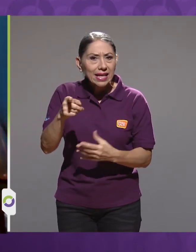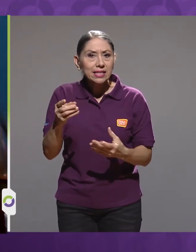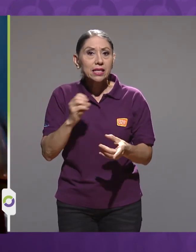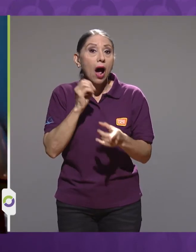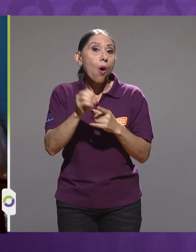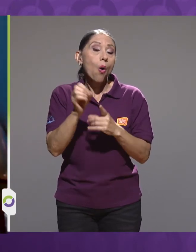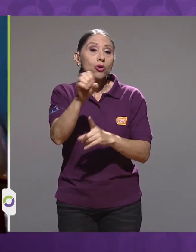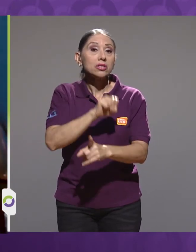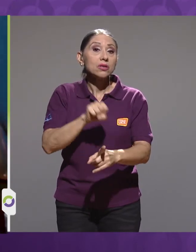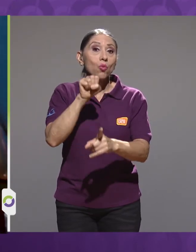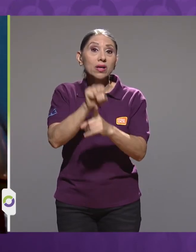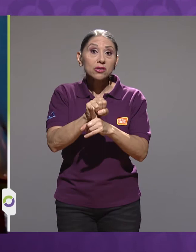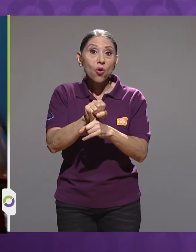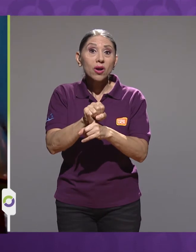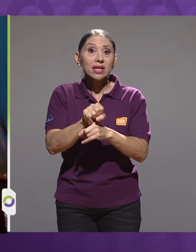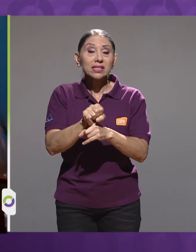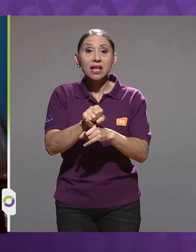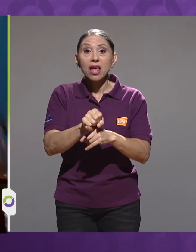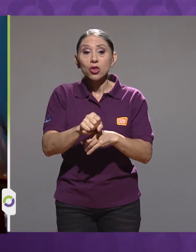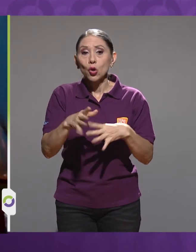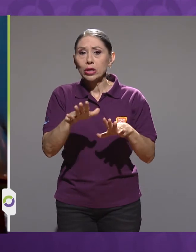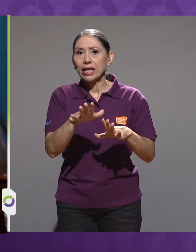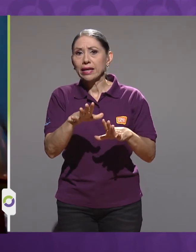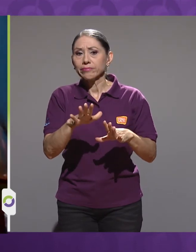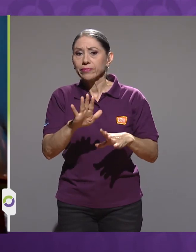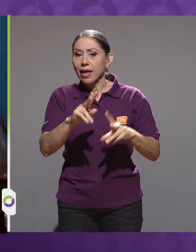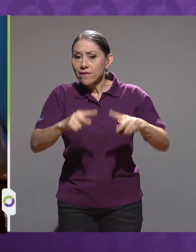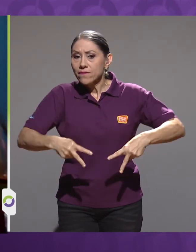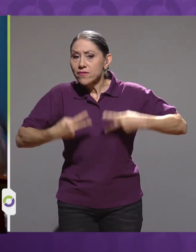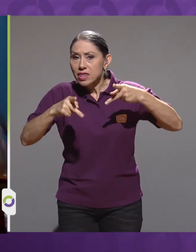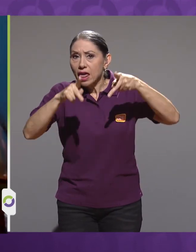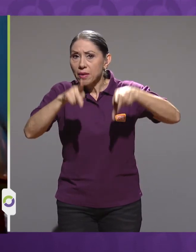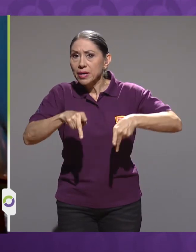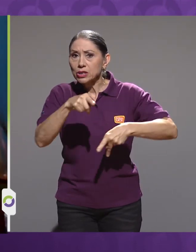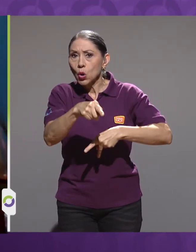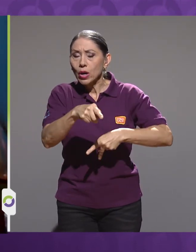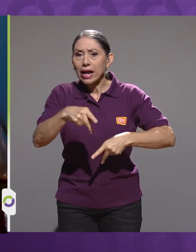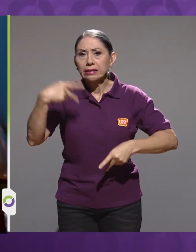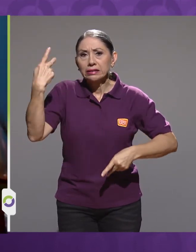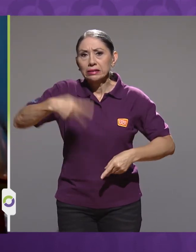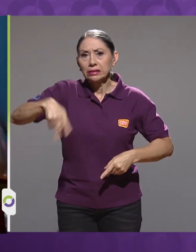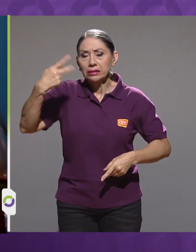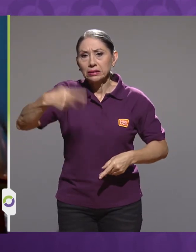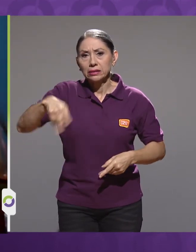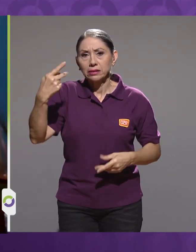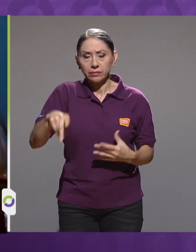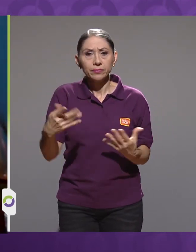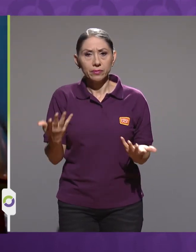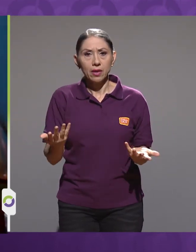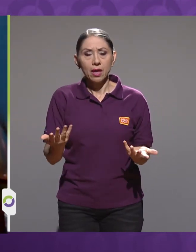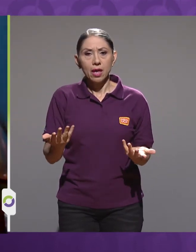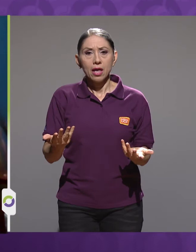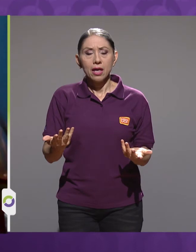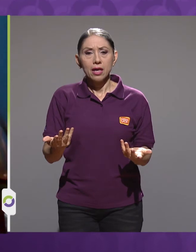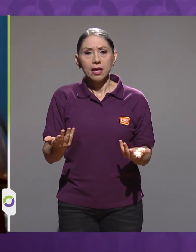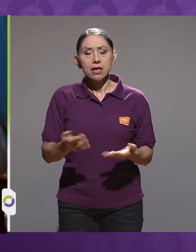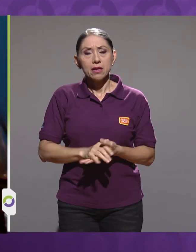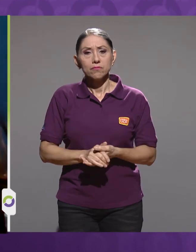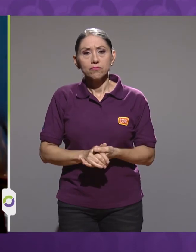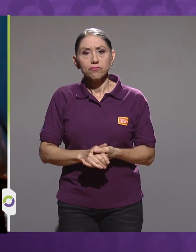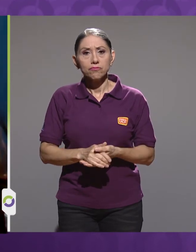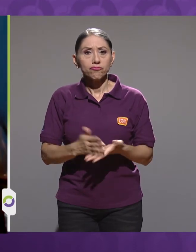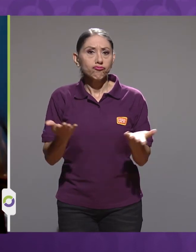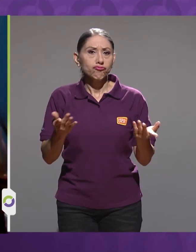escala o en situaciones en donde la vida de las personas está siendo, digamos, expuesta.